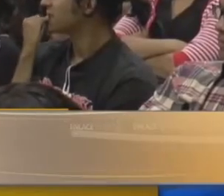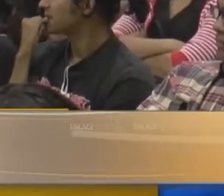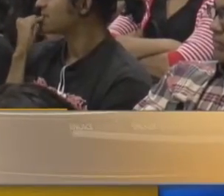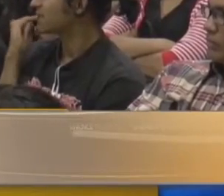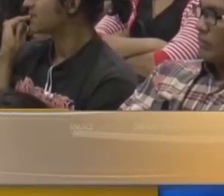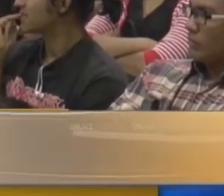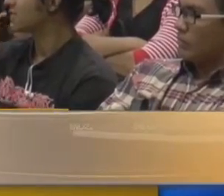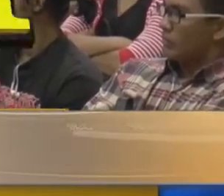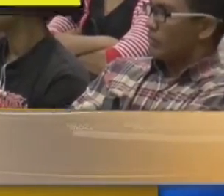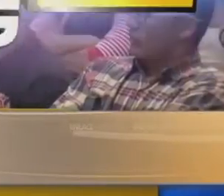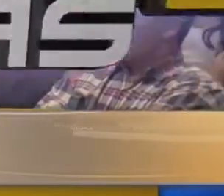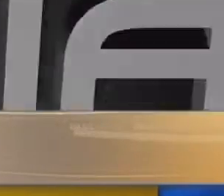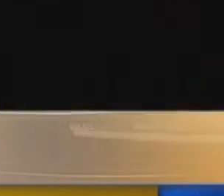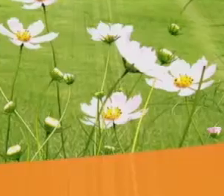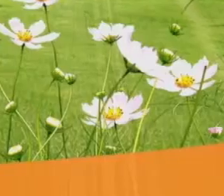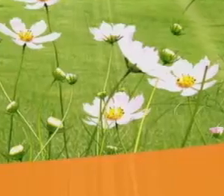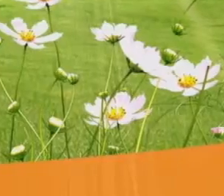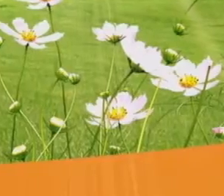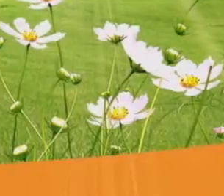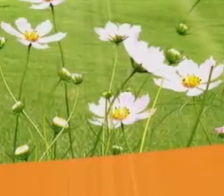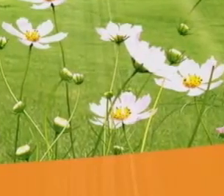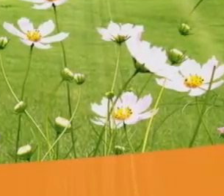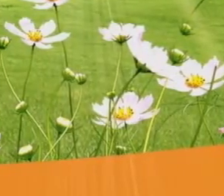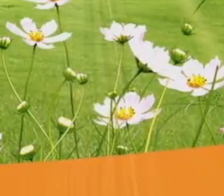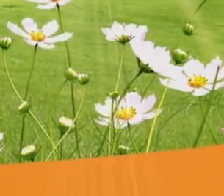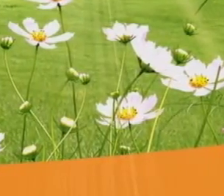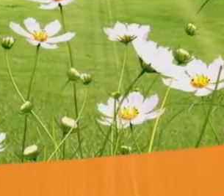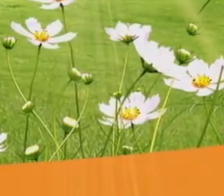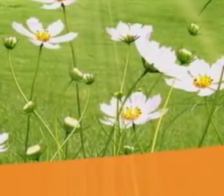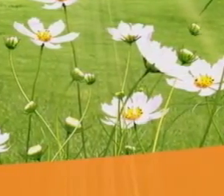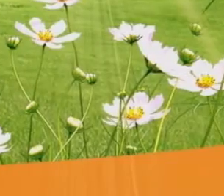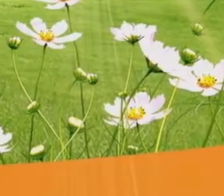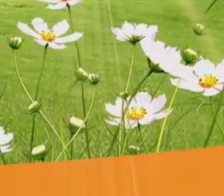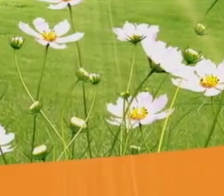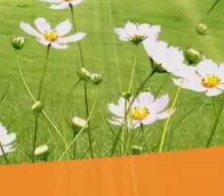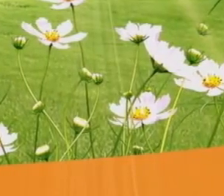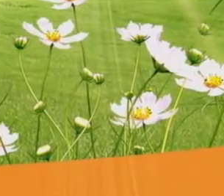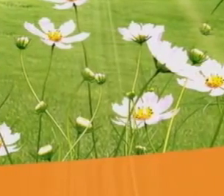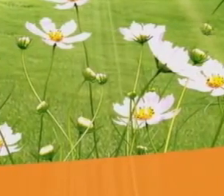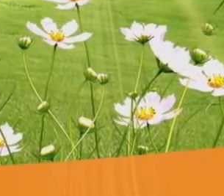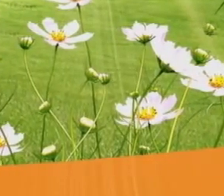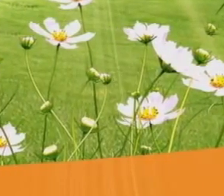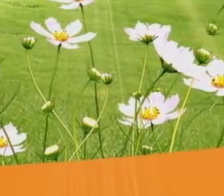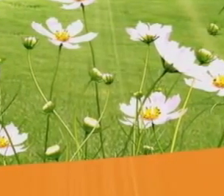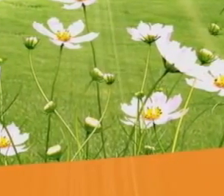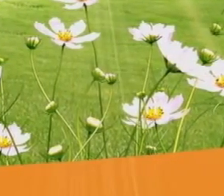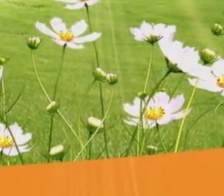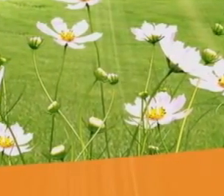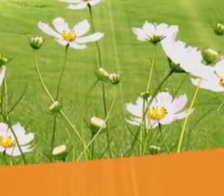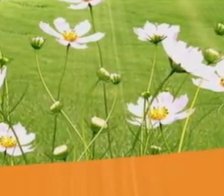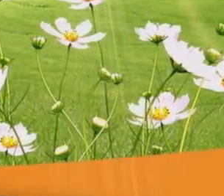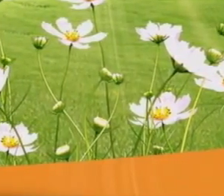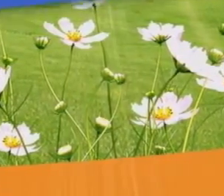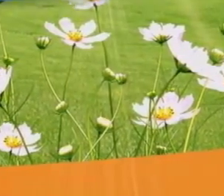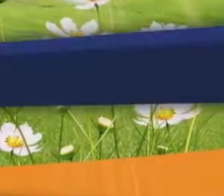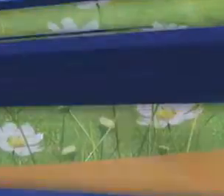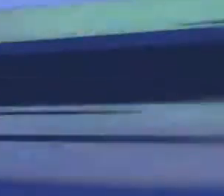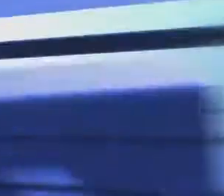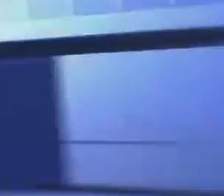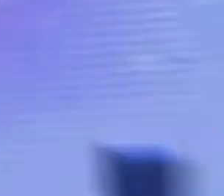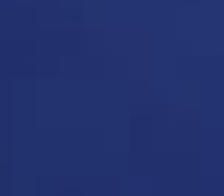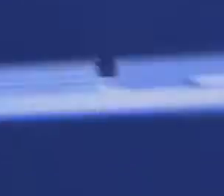las instalaciones de la institución. Con el patrocinio de Barsol Ecológico, Barsol Aroma, Delicias, líder en limpieza.